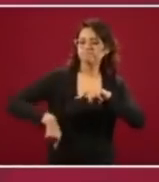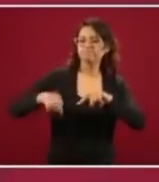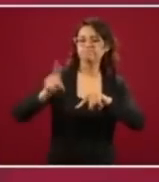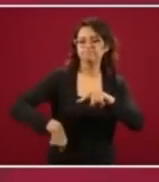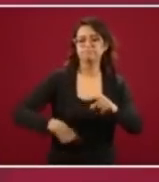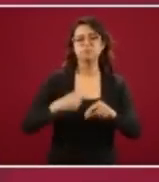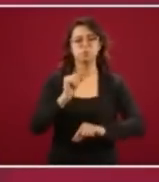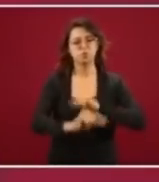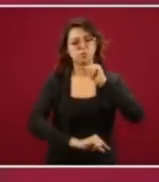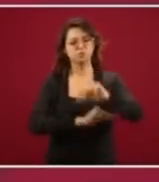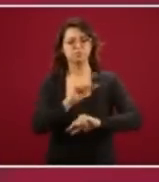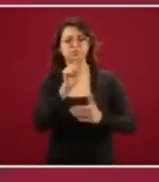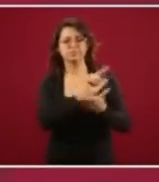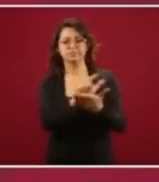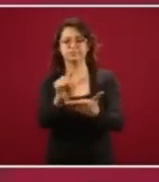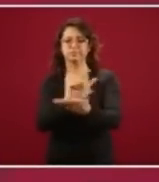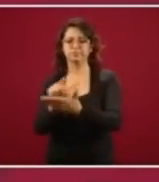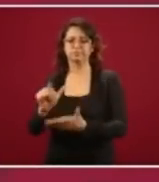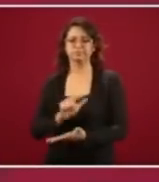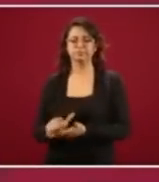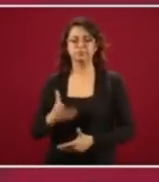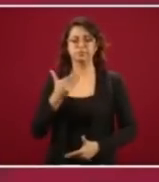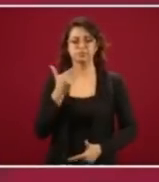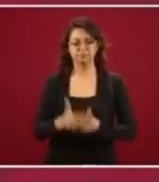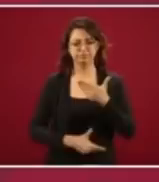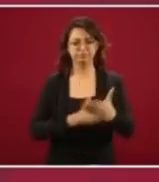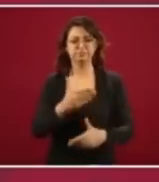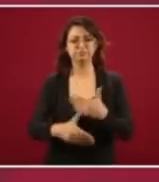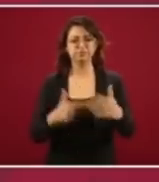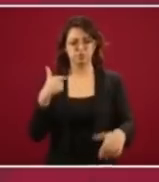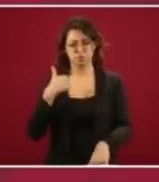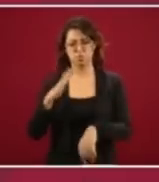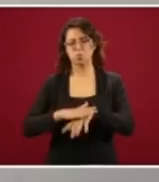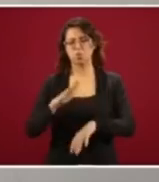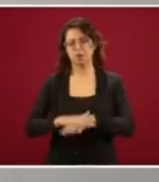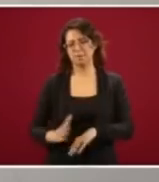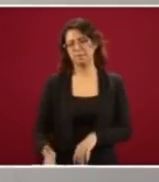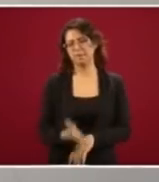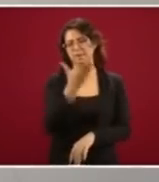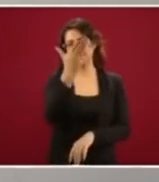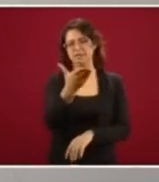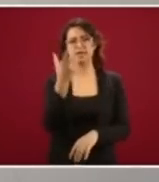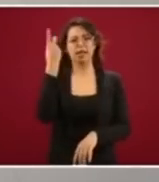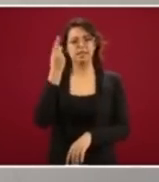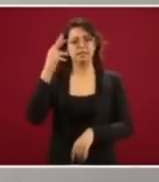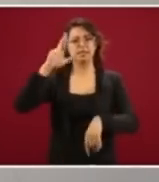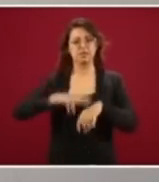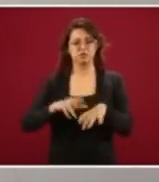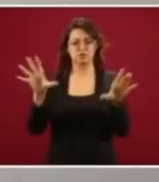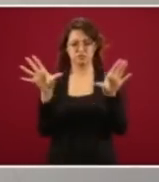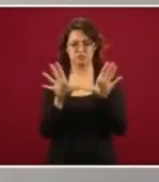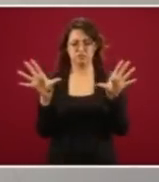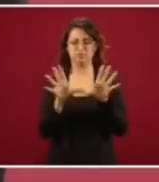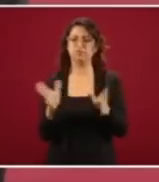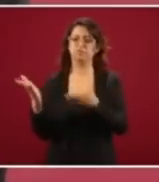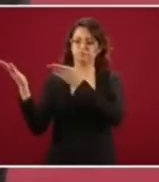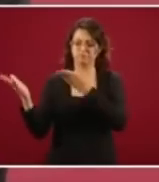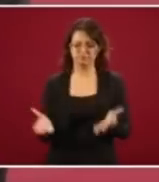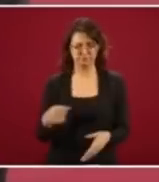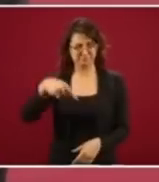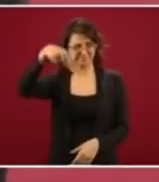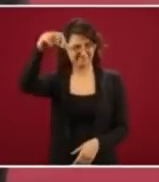limpiar y hemos avanzado. Le voy a pedir yo al director del Infonavit que venga